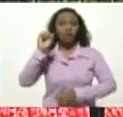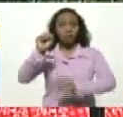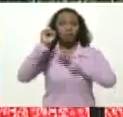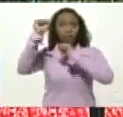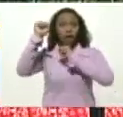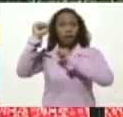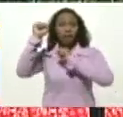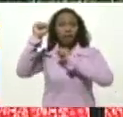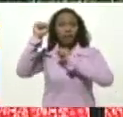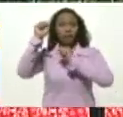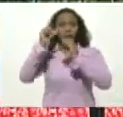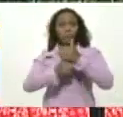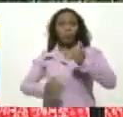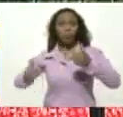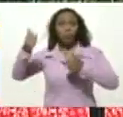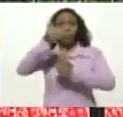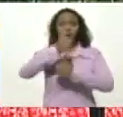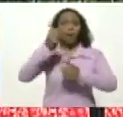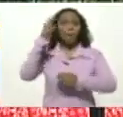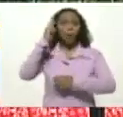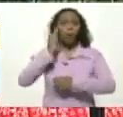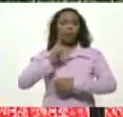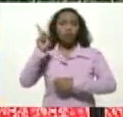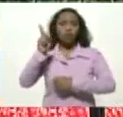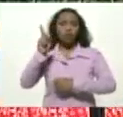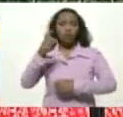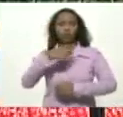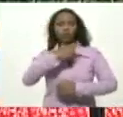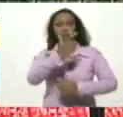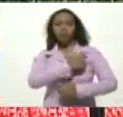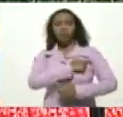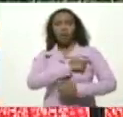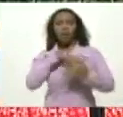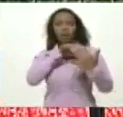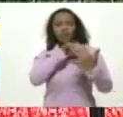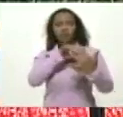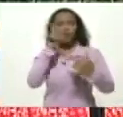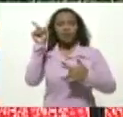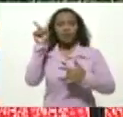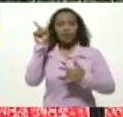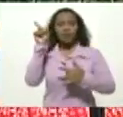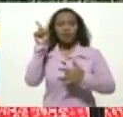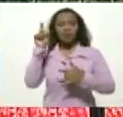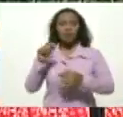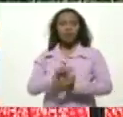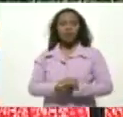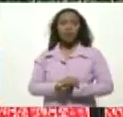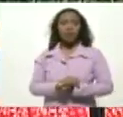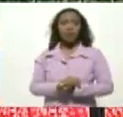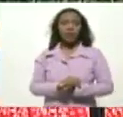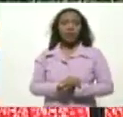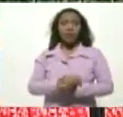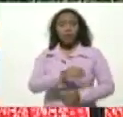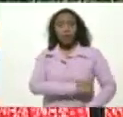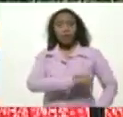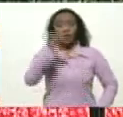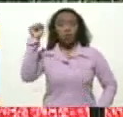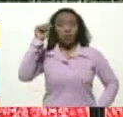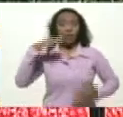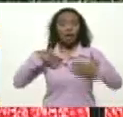Ayacucho, ascendida por Bolívar por sus méritos en la batalla de Ayacucho. Libertadora del libertador, le salvó la